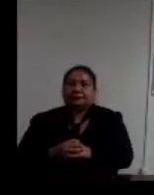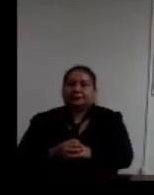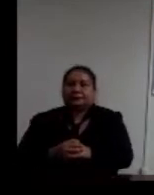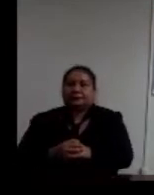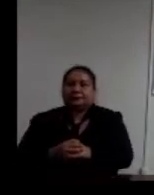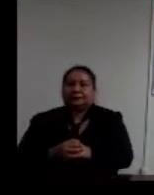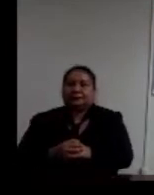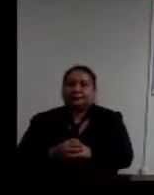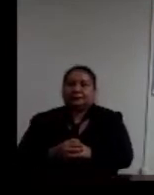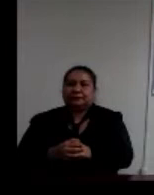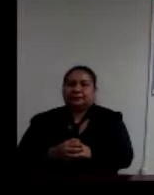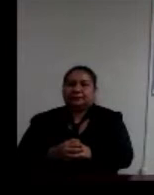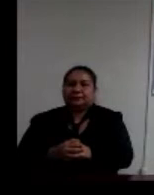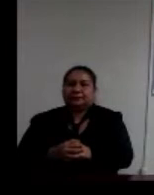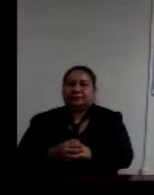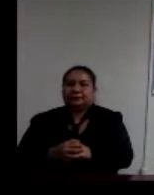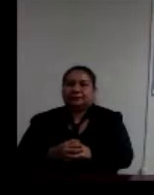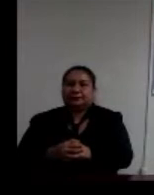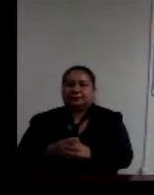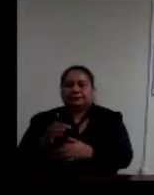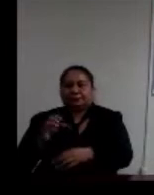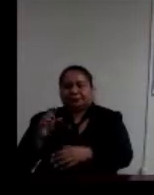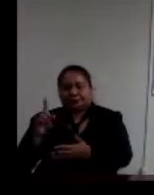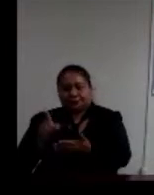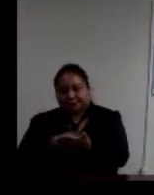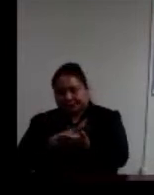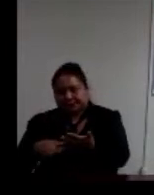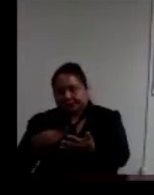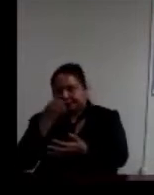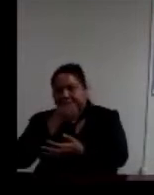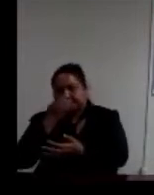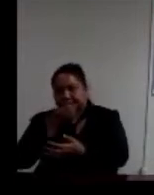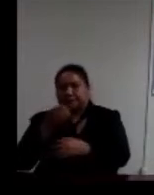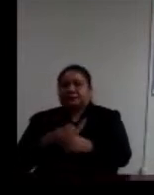mermar su rendimiento y son suspendidos.